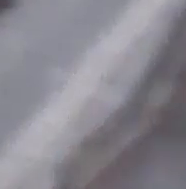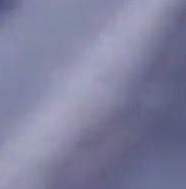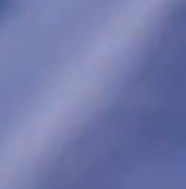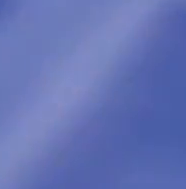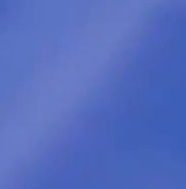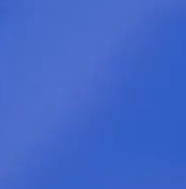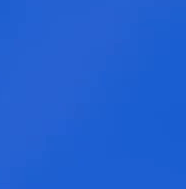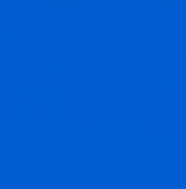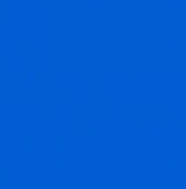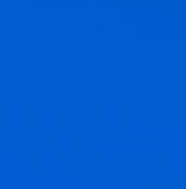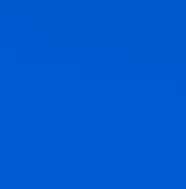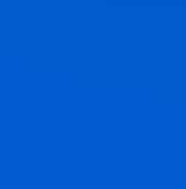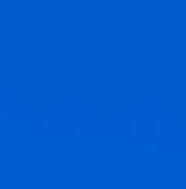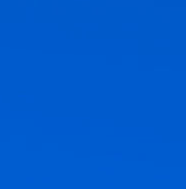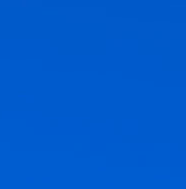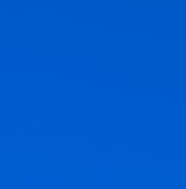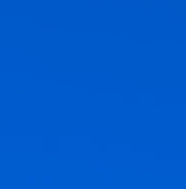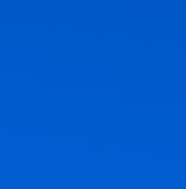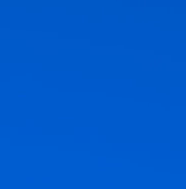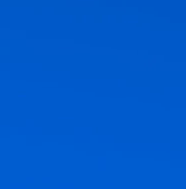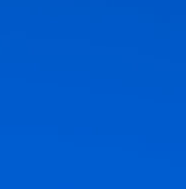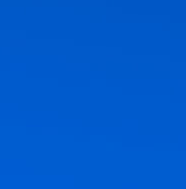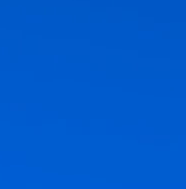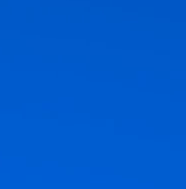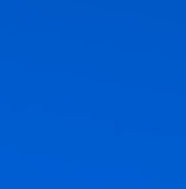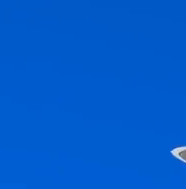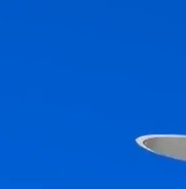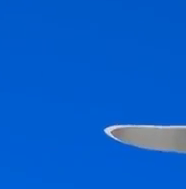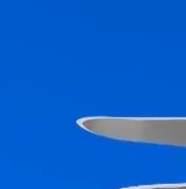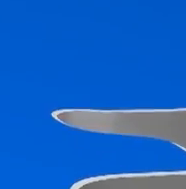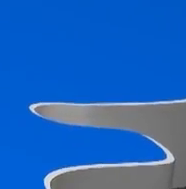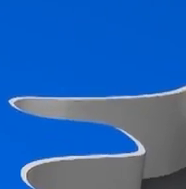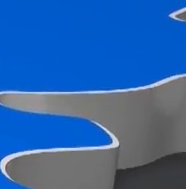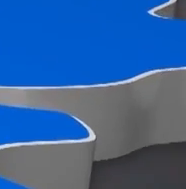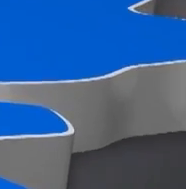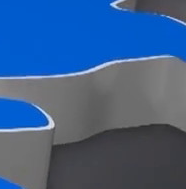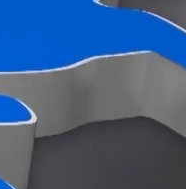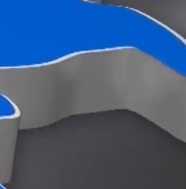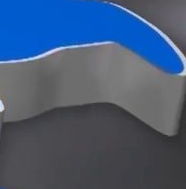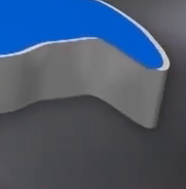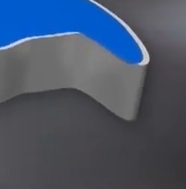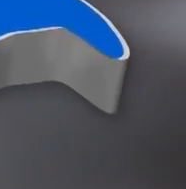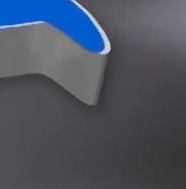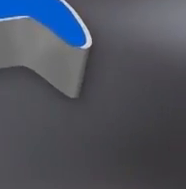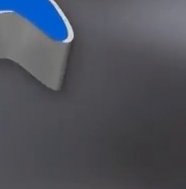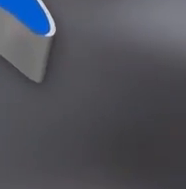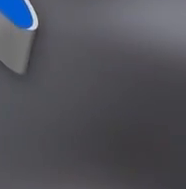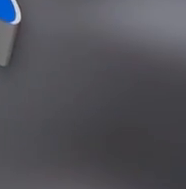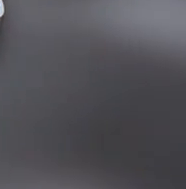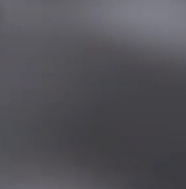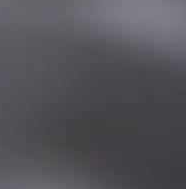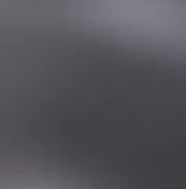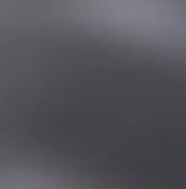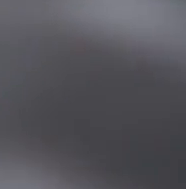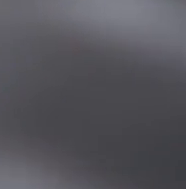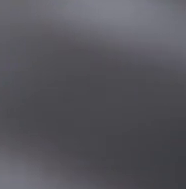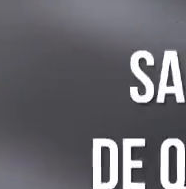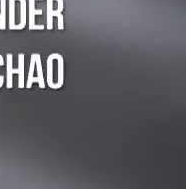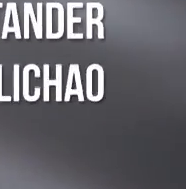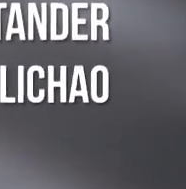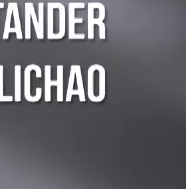contamos con consultorios satélites en bogotá armenia cada uno a roldanillo pintamos